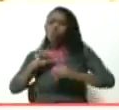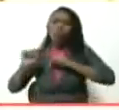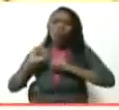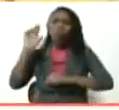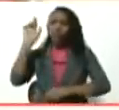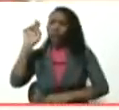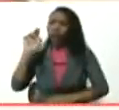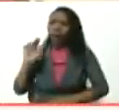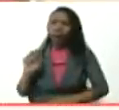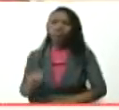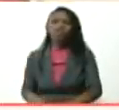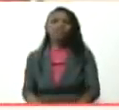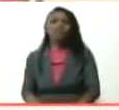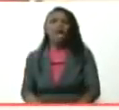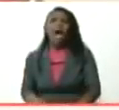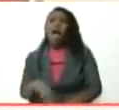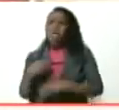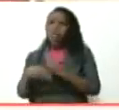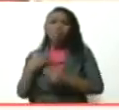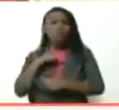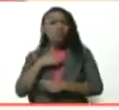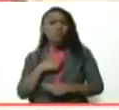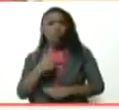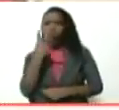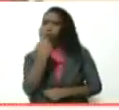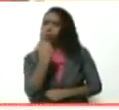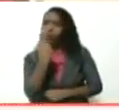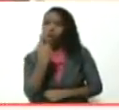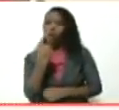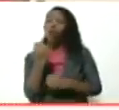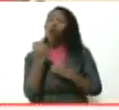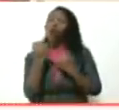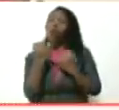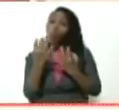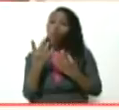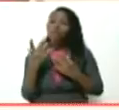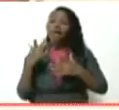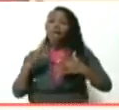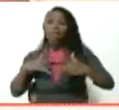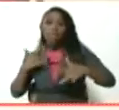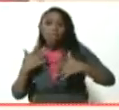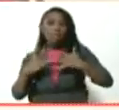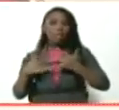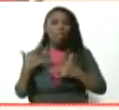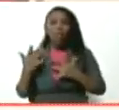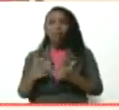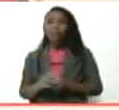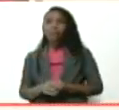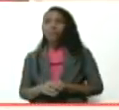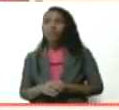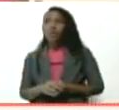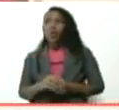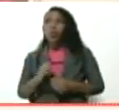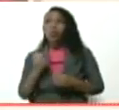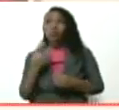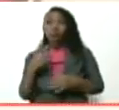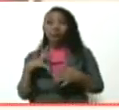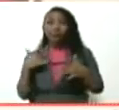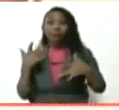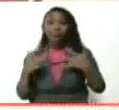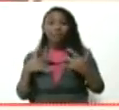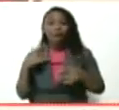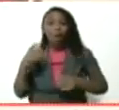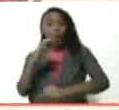los días. Hacemos nosotros no una, unas cuantas actividades. Unas cuantas actividades.